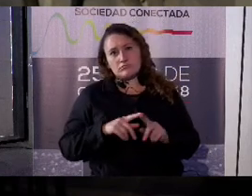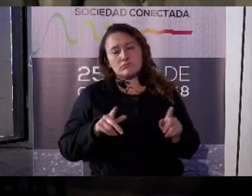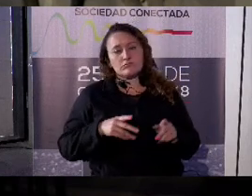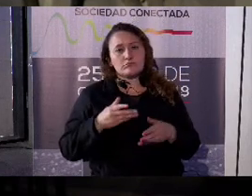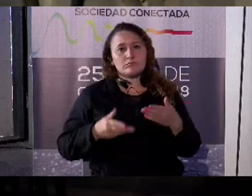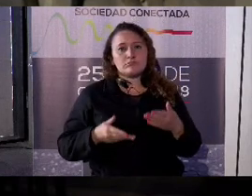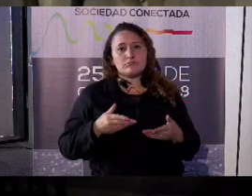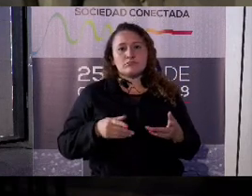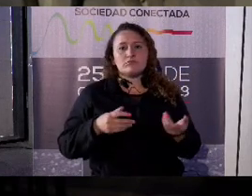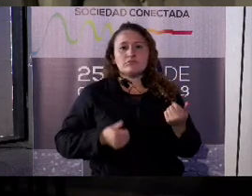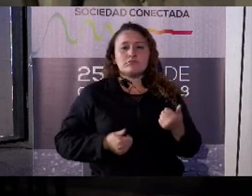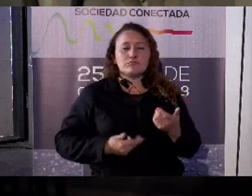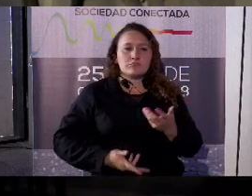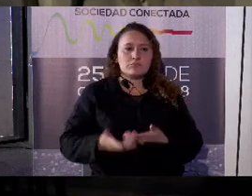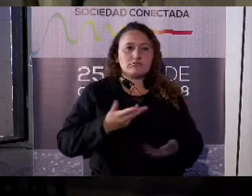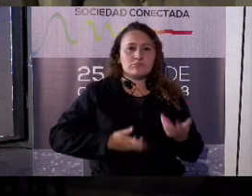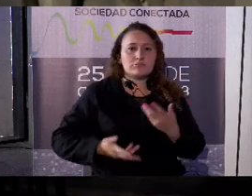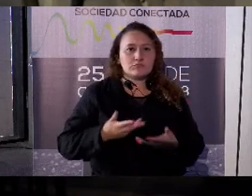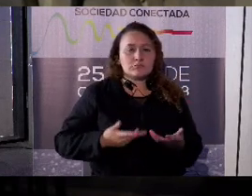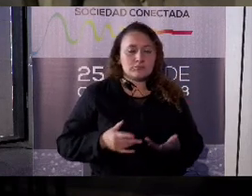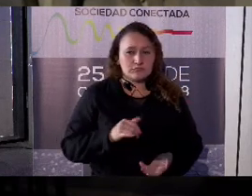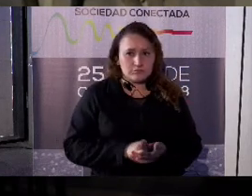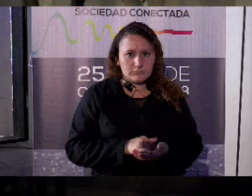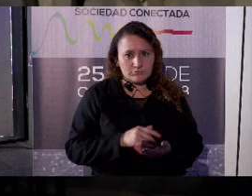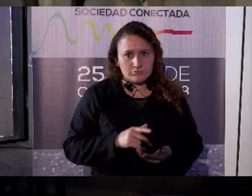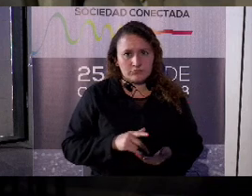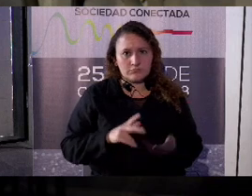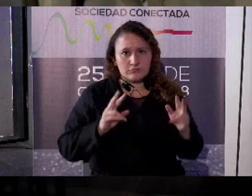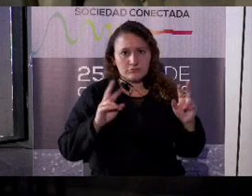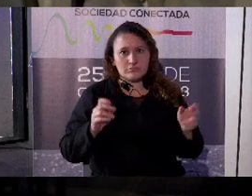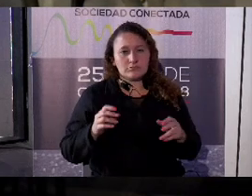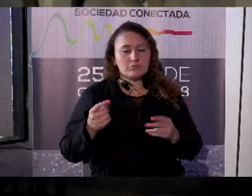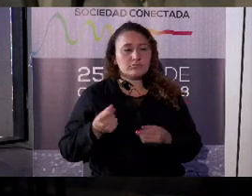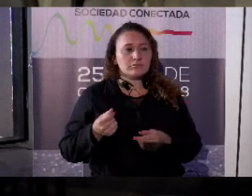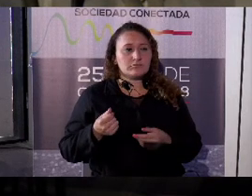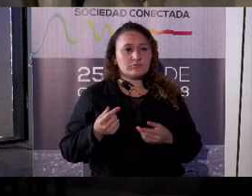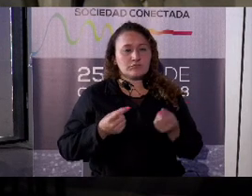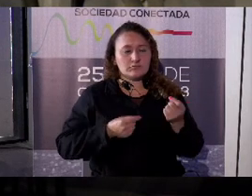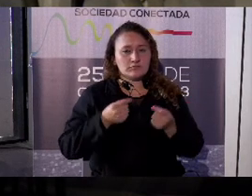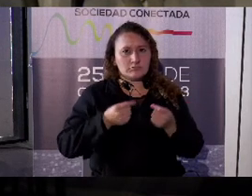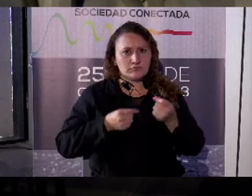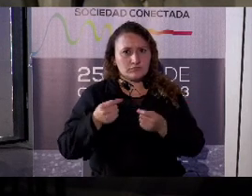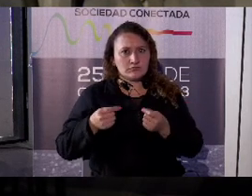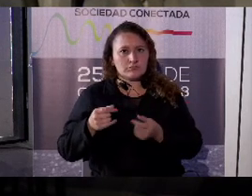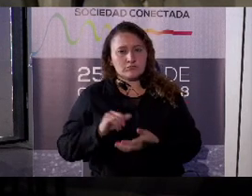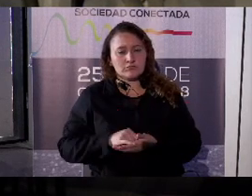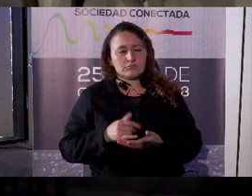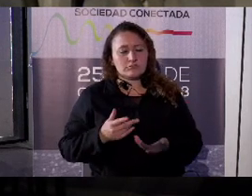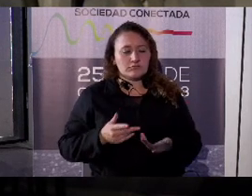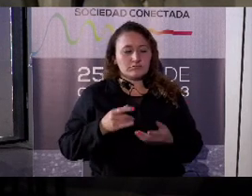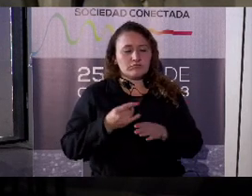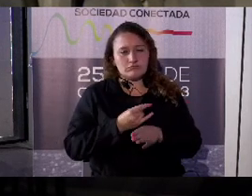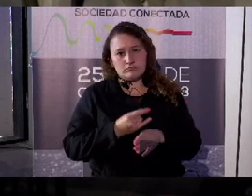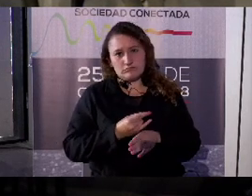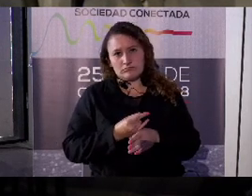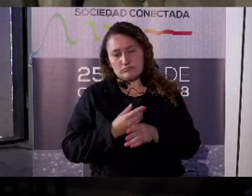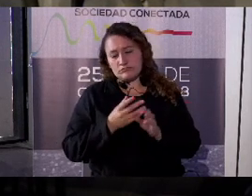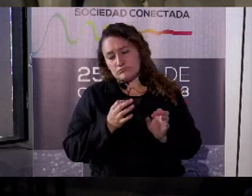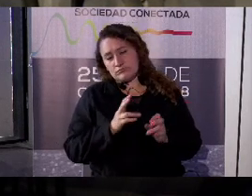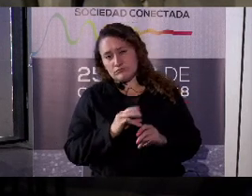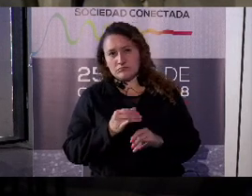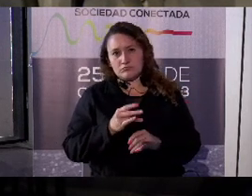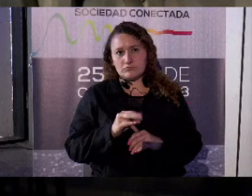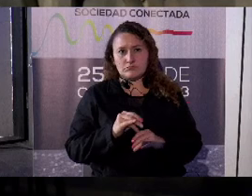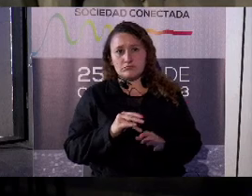estemos interactuando eh el tema económico el revenue que que genere el caso de uso pues va a ser relevante